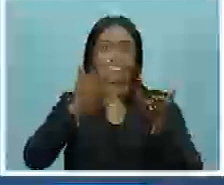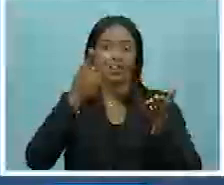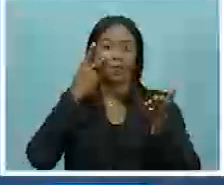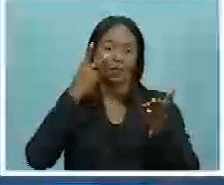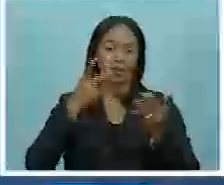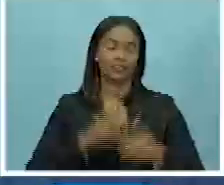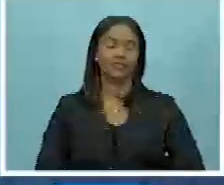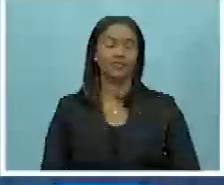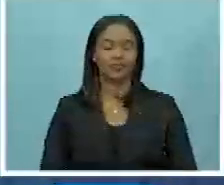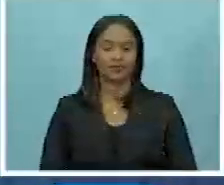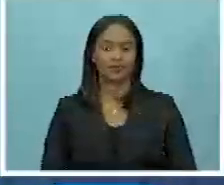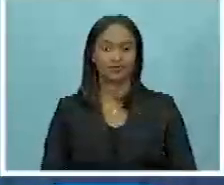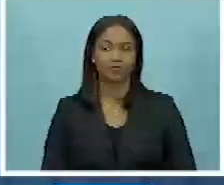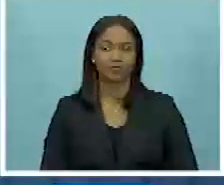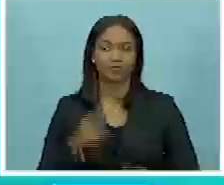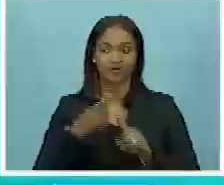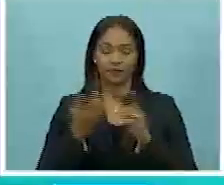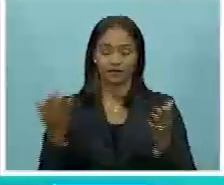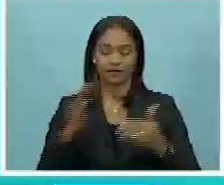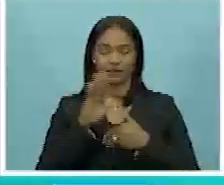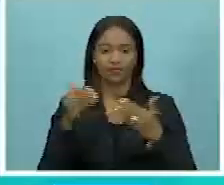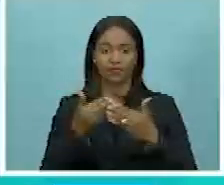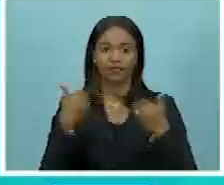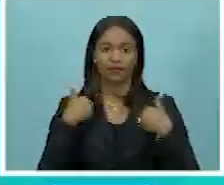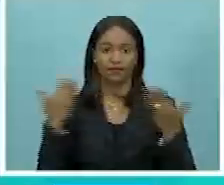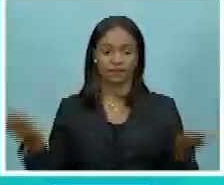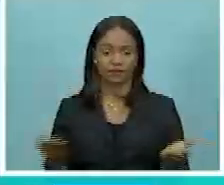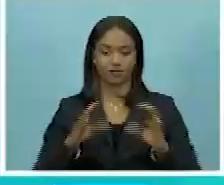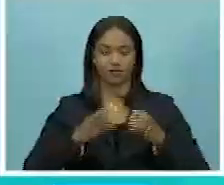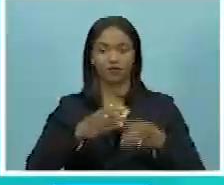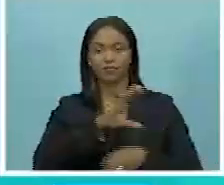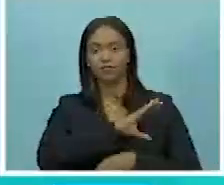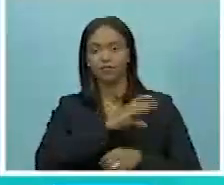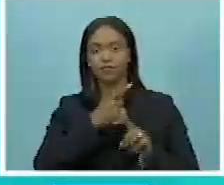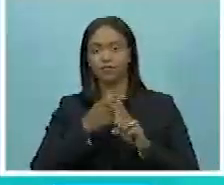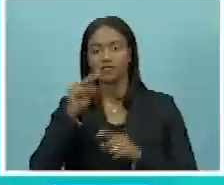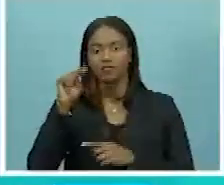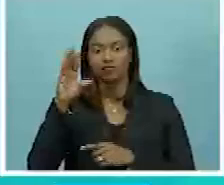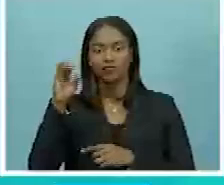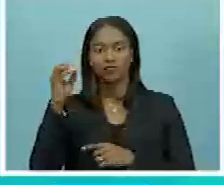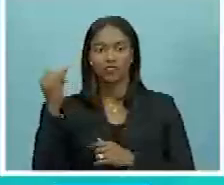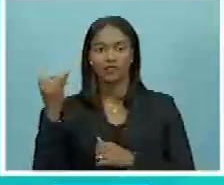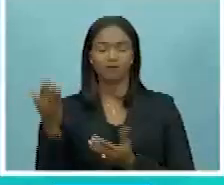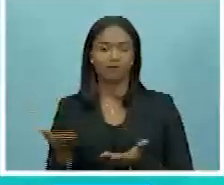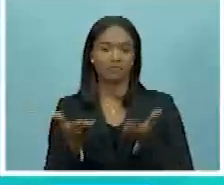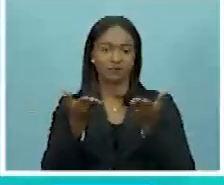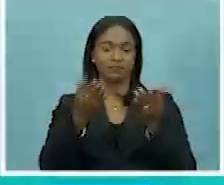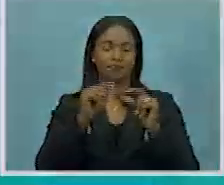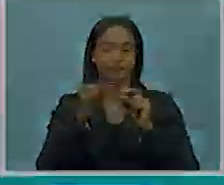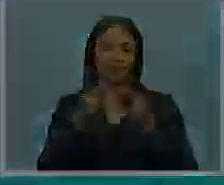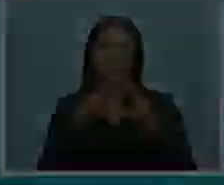medios de comunicación. De mi parte es todo desde el destacamento El Naco. Ahora regreso con ustedes a los estudios.